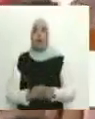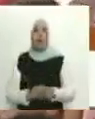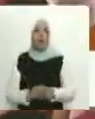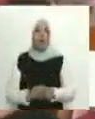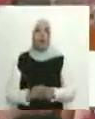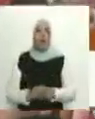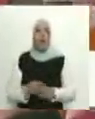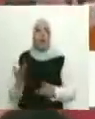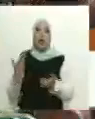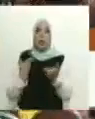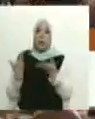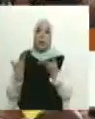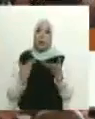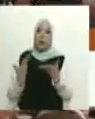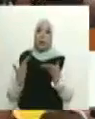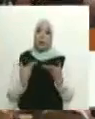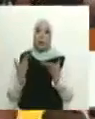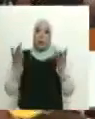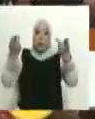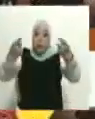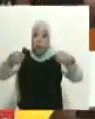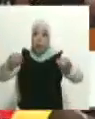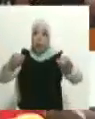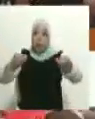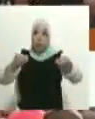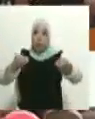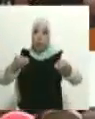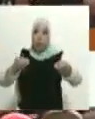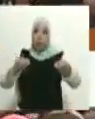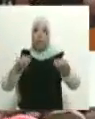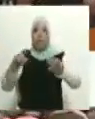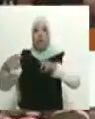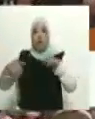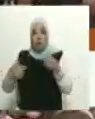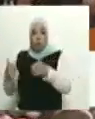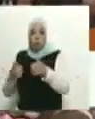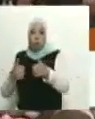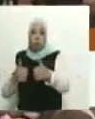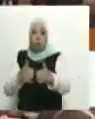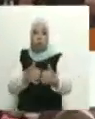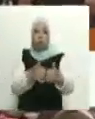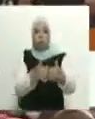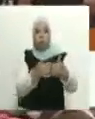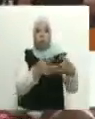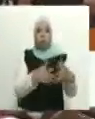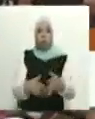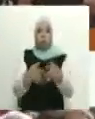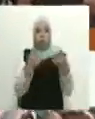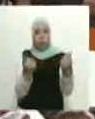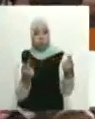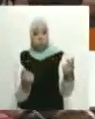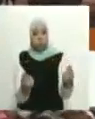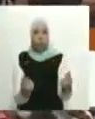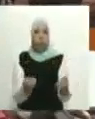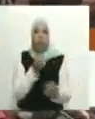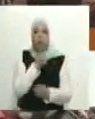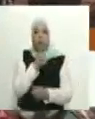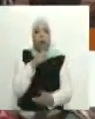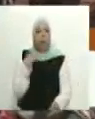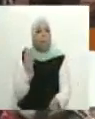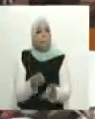sanción, del bloqueo, de la persecución criminal del imperialismo contra esta patria? ¿Quién las